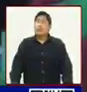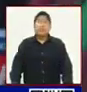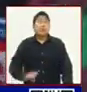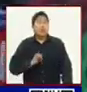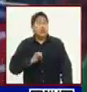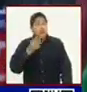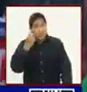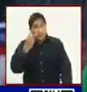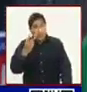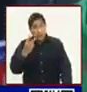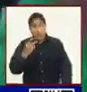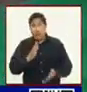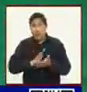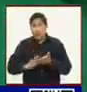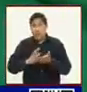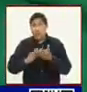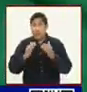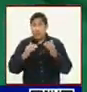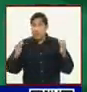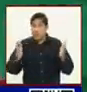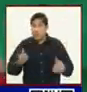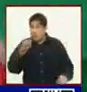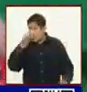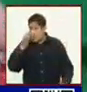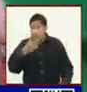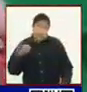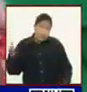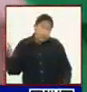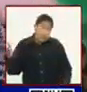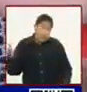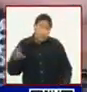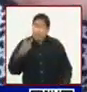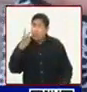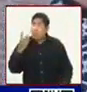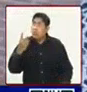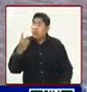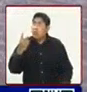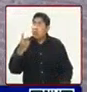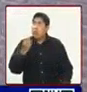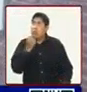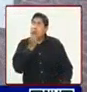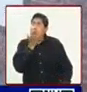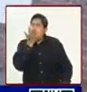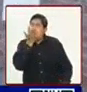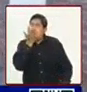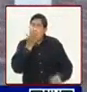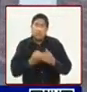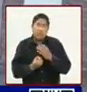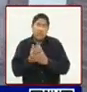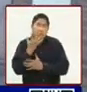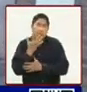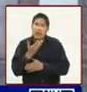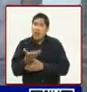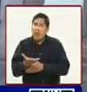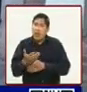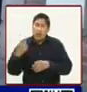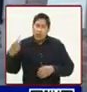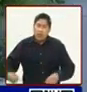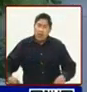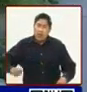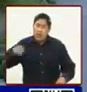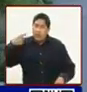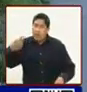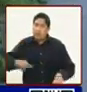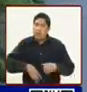Yo veo que usted está haciendo limpieza de su casa, pero aquí a unos metros veo que la hierba está bastante crecida, hay llantas